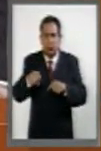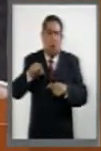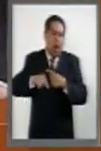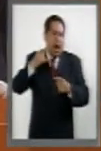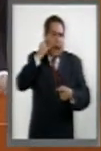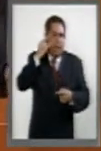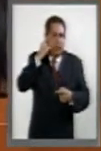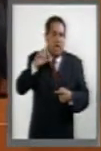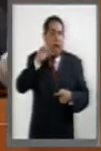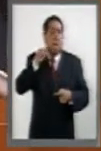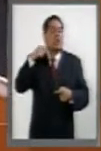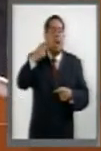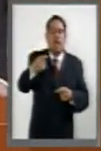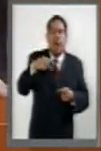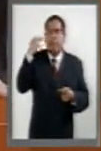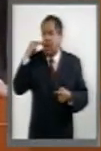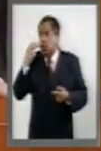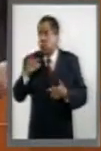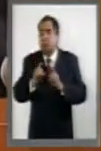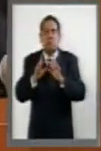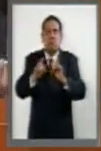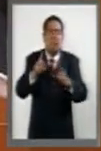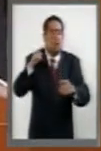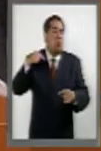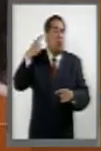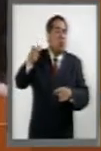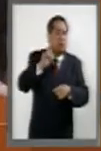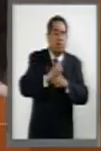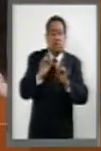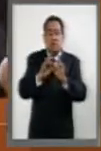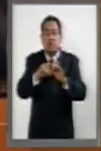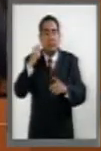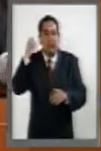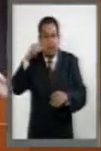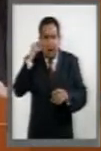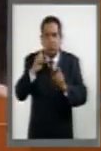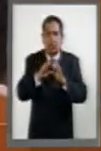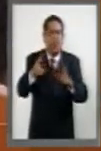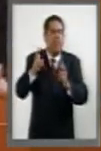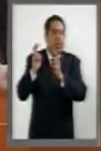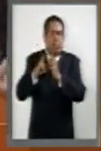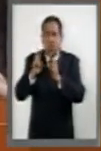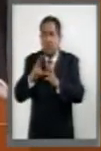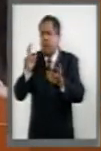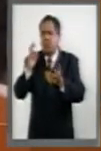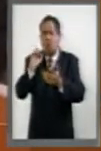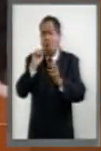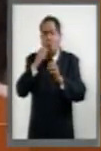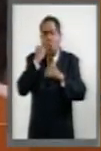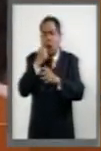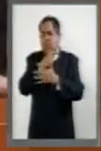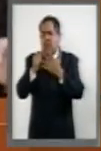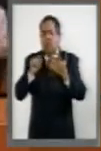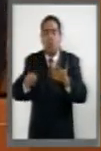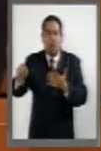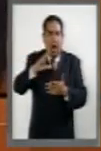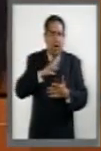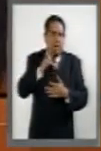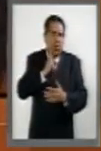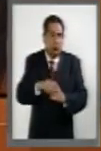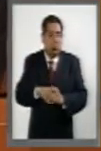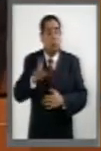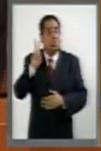Campeche, mañana puede ser en Veracruz, otro día puede ser en Tabasco, puede ser en Tamaulipas o en cualquier estado petrolero. Y es